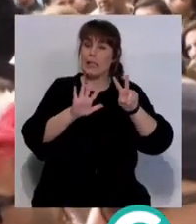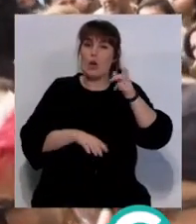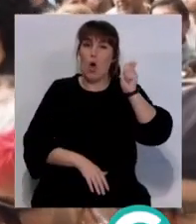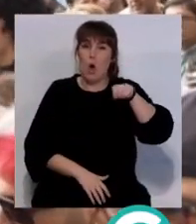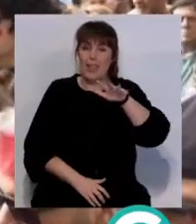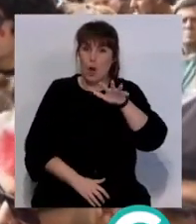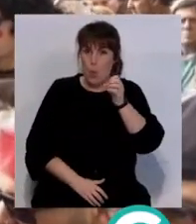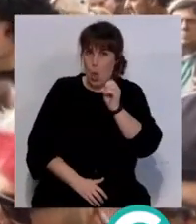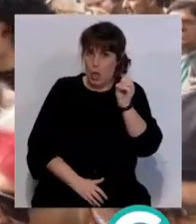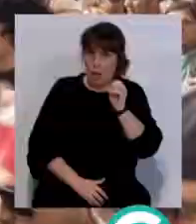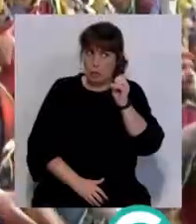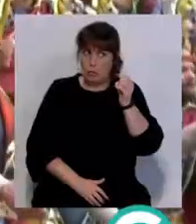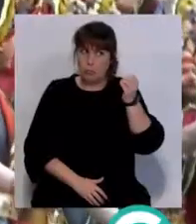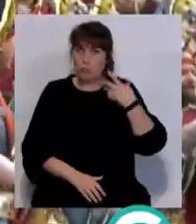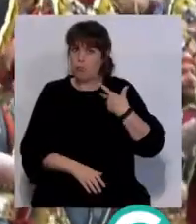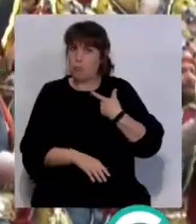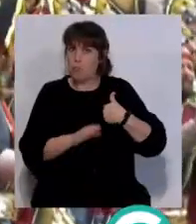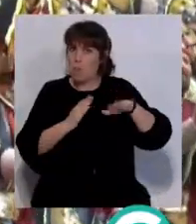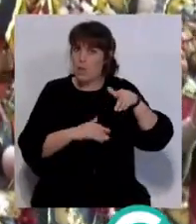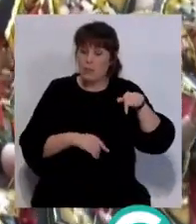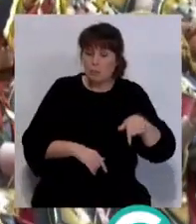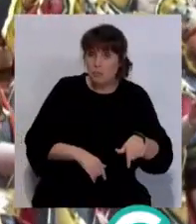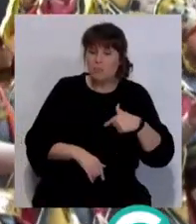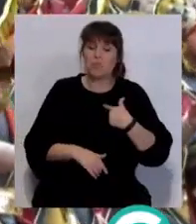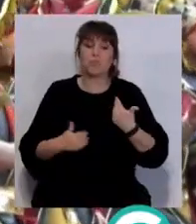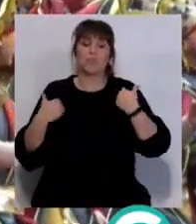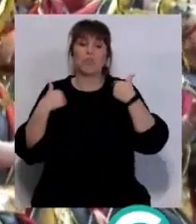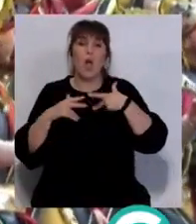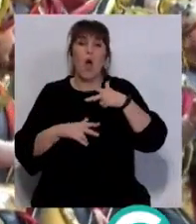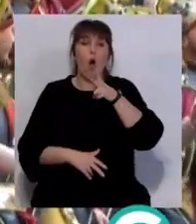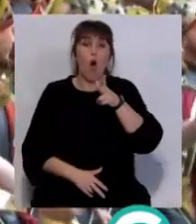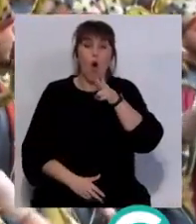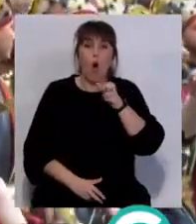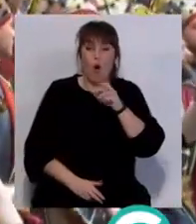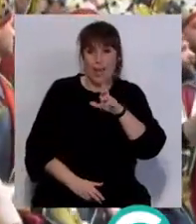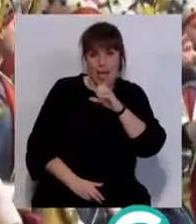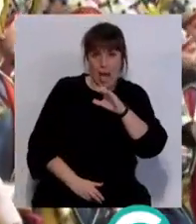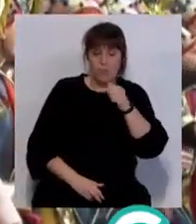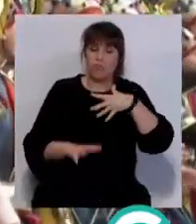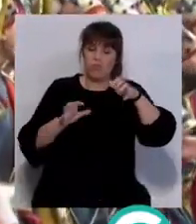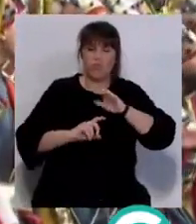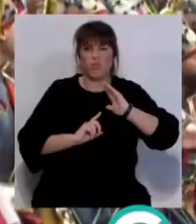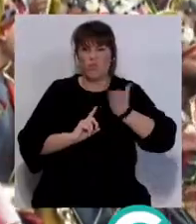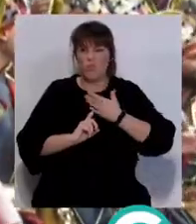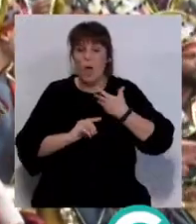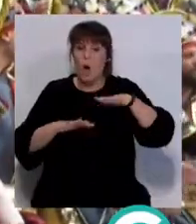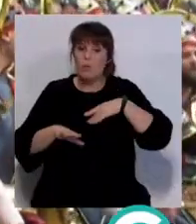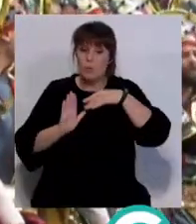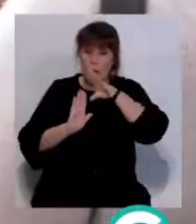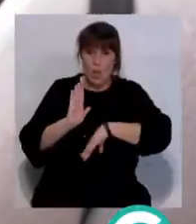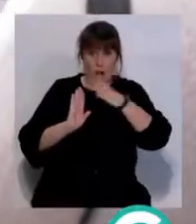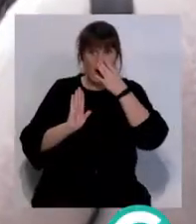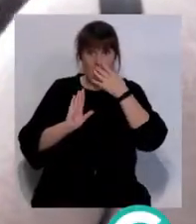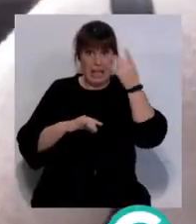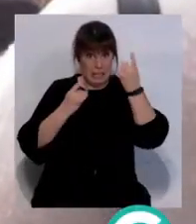87,5%. Según los responsables de Horeca, la lluvia ha afectado en esta ocasión a pesar de que las actividades de la programación del